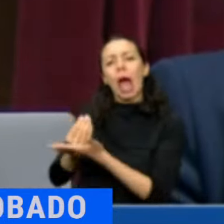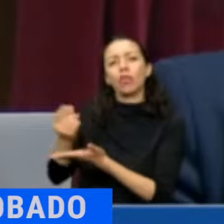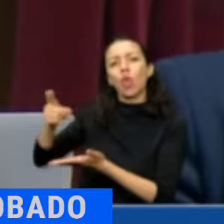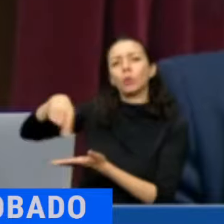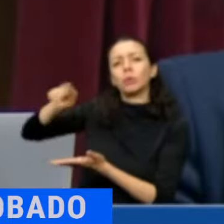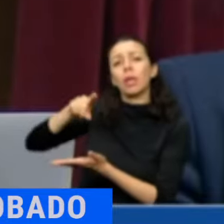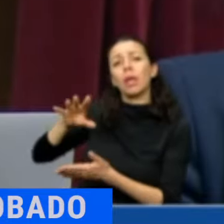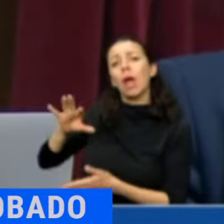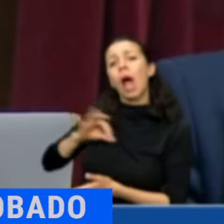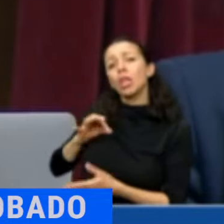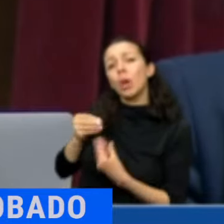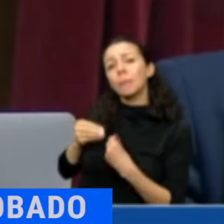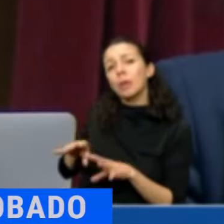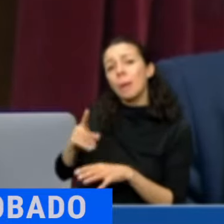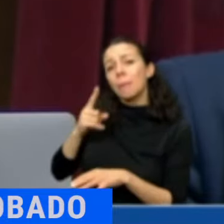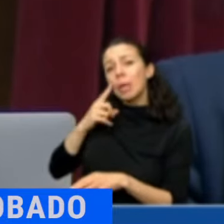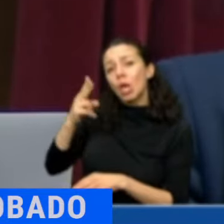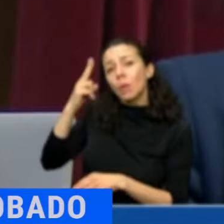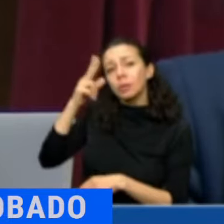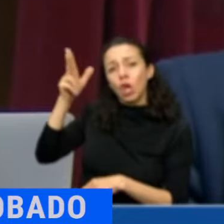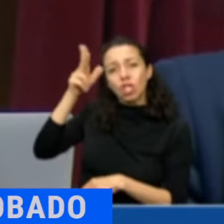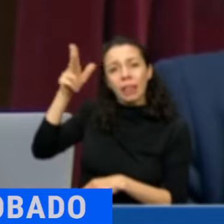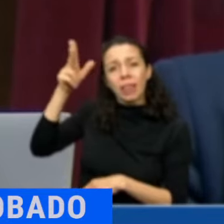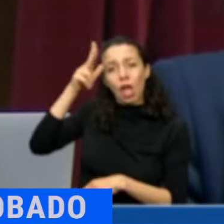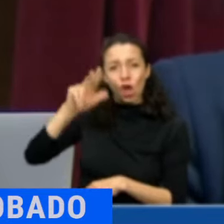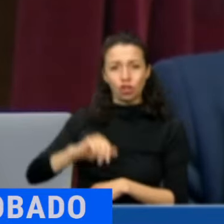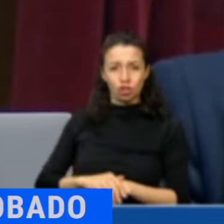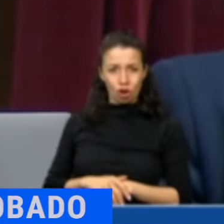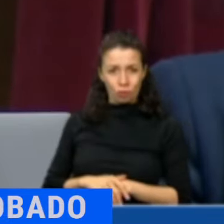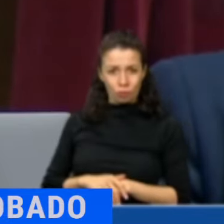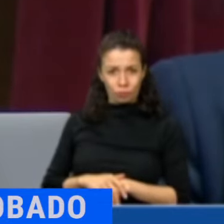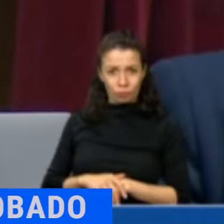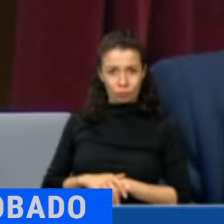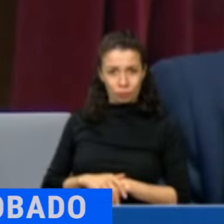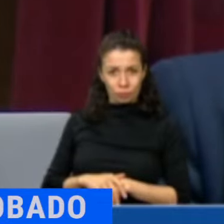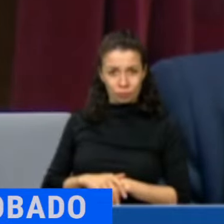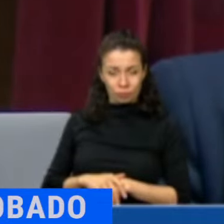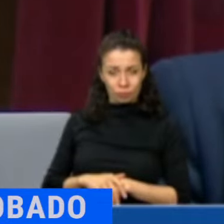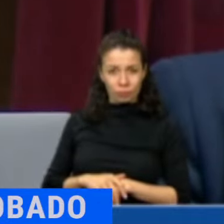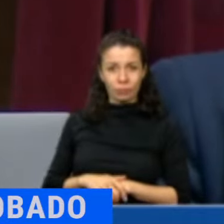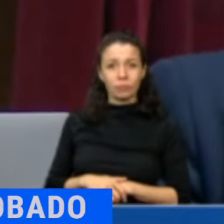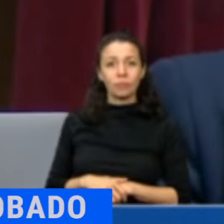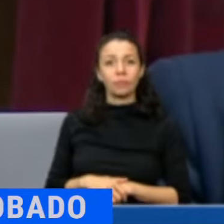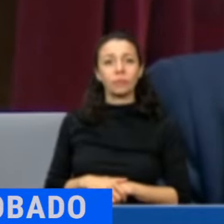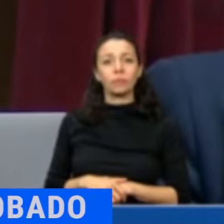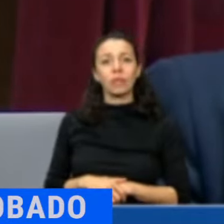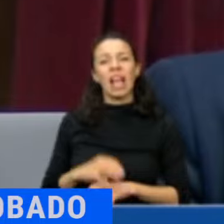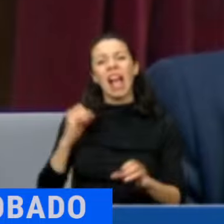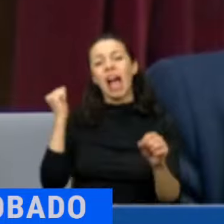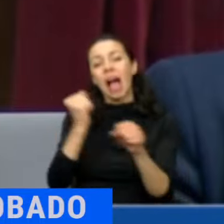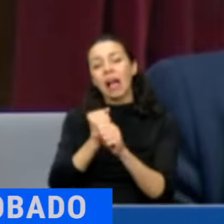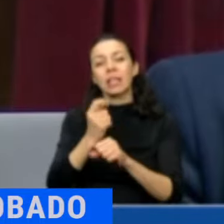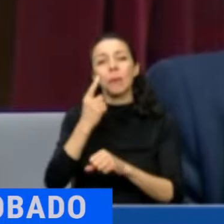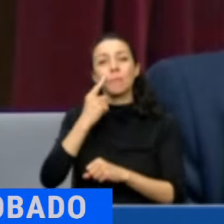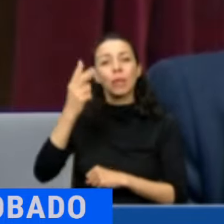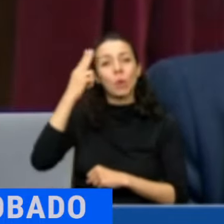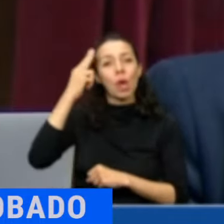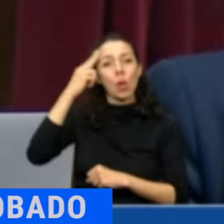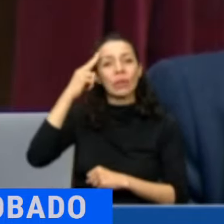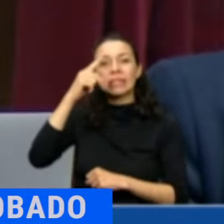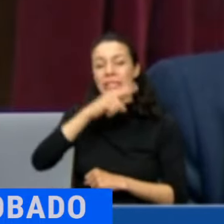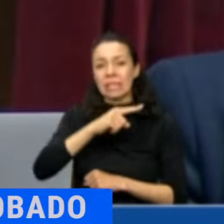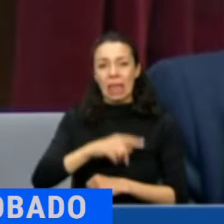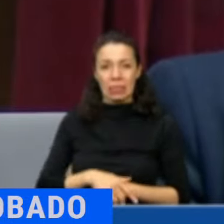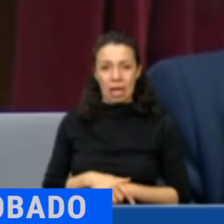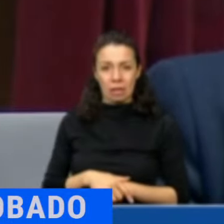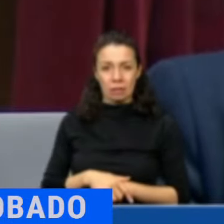sí el significado es lo mismo. Entonces, él me dijo eso, y yo me reí porque él sabe perfectamente que está mintiendo,